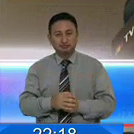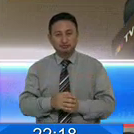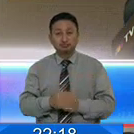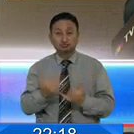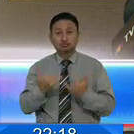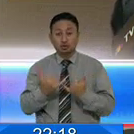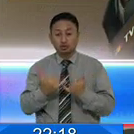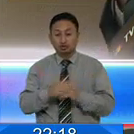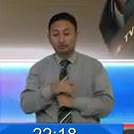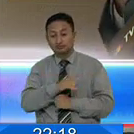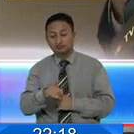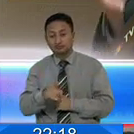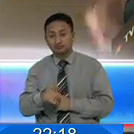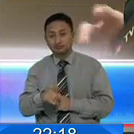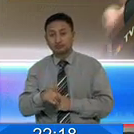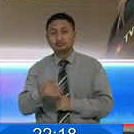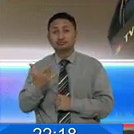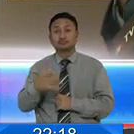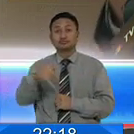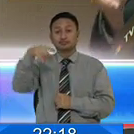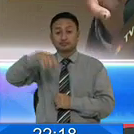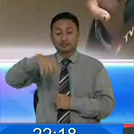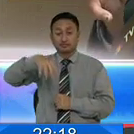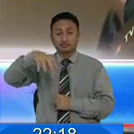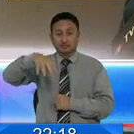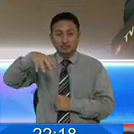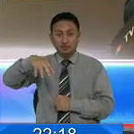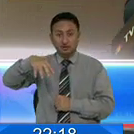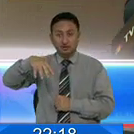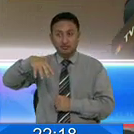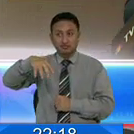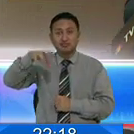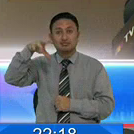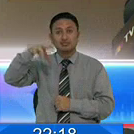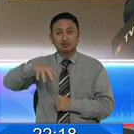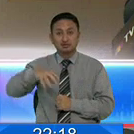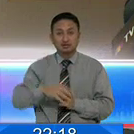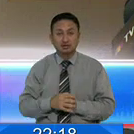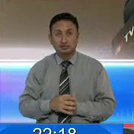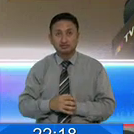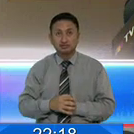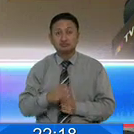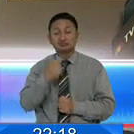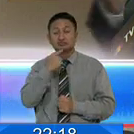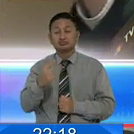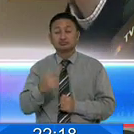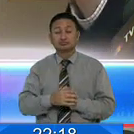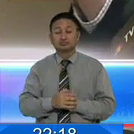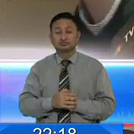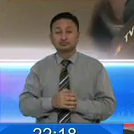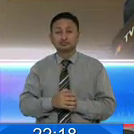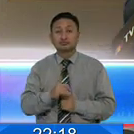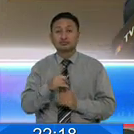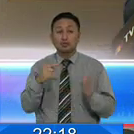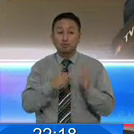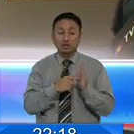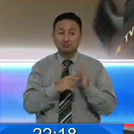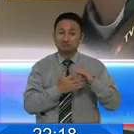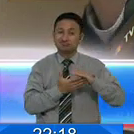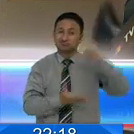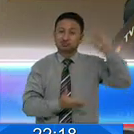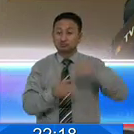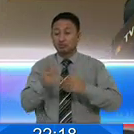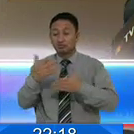ahora. Es un Estado, es un ogro filantrópico, como diría Octavio Paz, ¿no?, enorme, nos